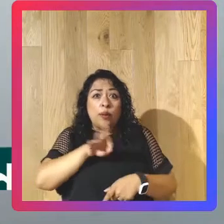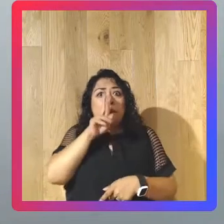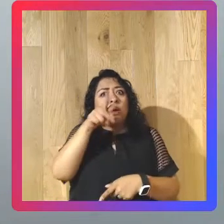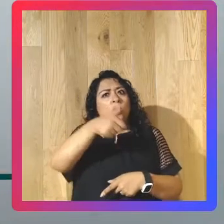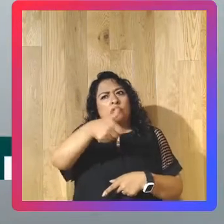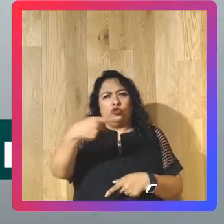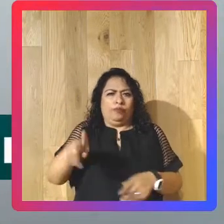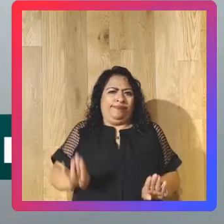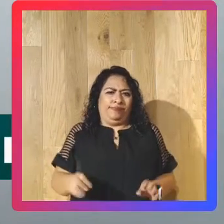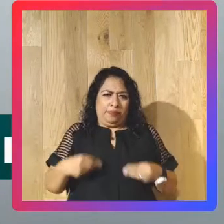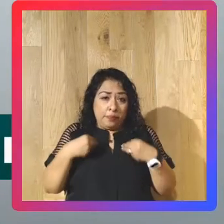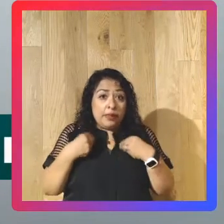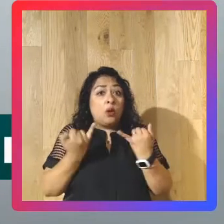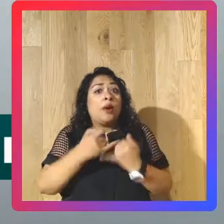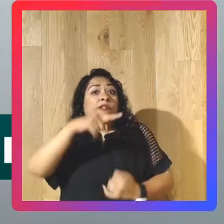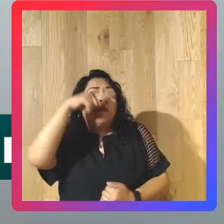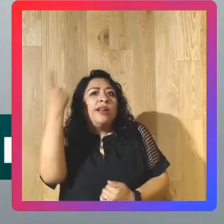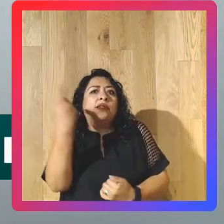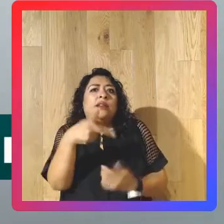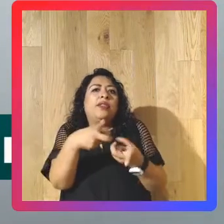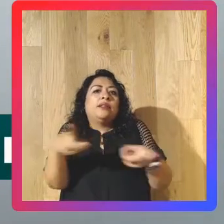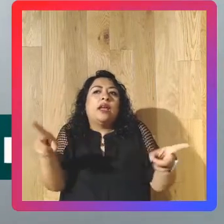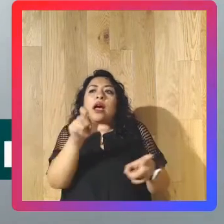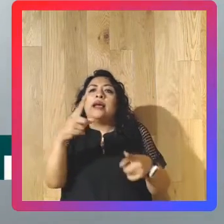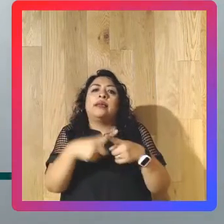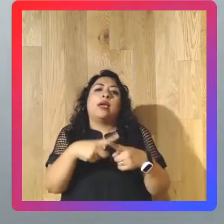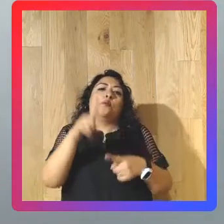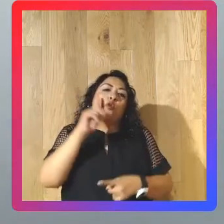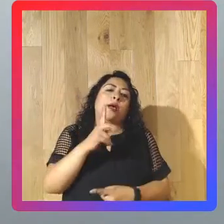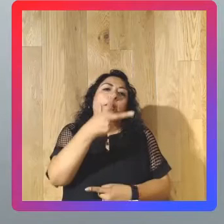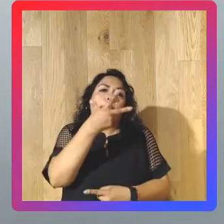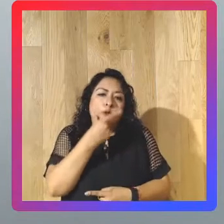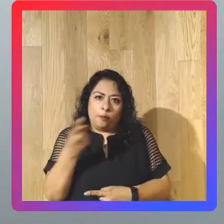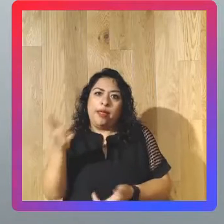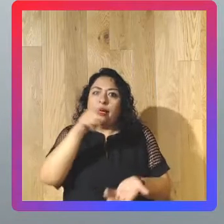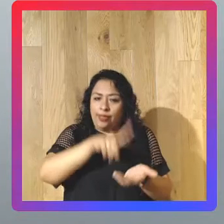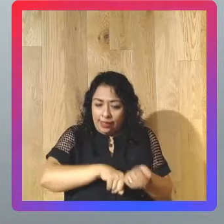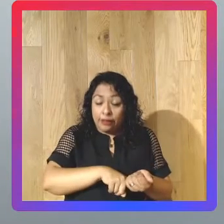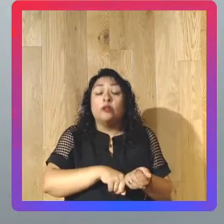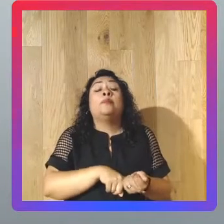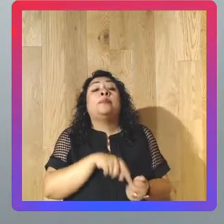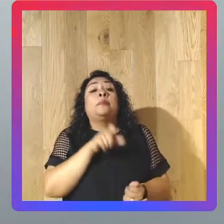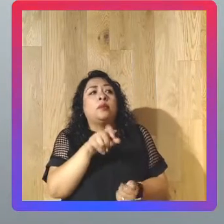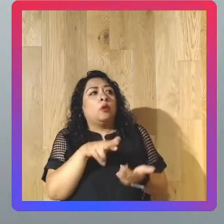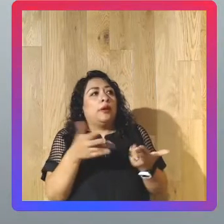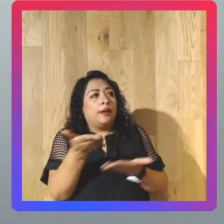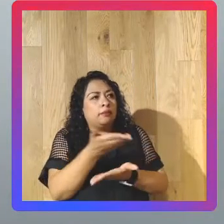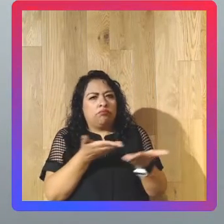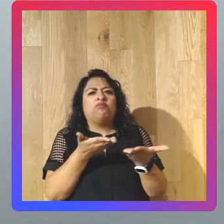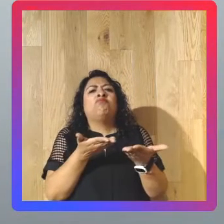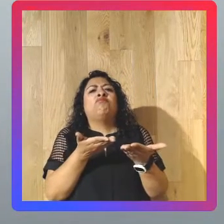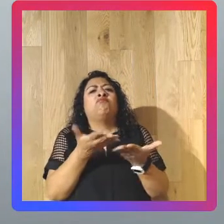vida y facilitar el pleno desarrollo de los hombres y mujeres que la integran y con los que se relaciona de